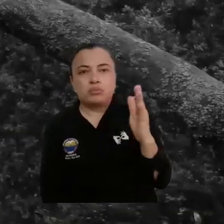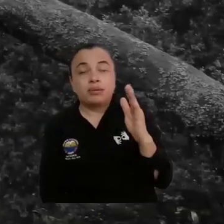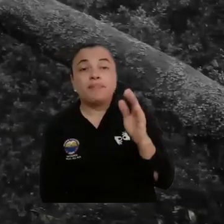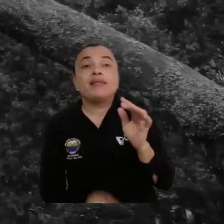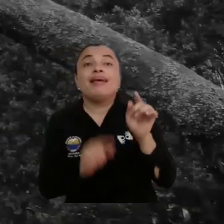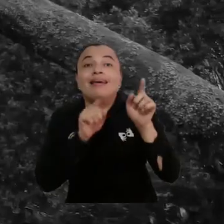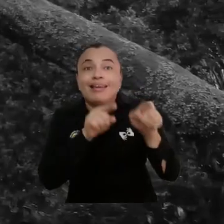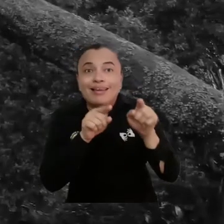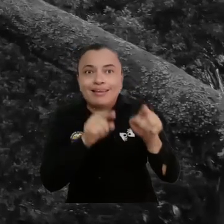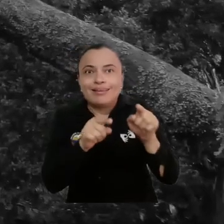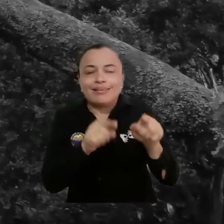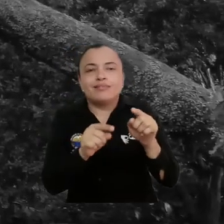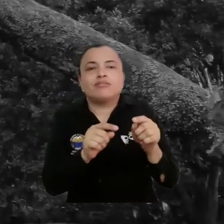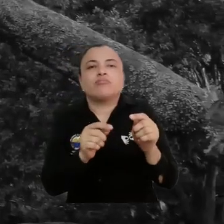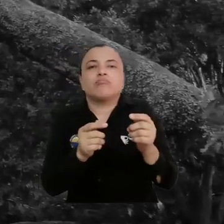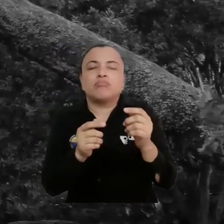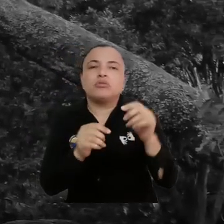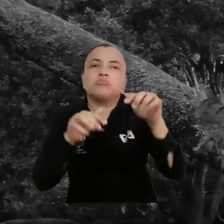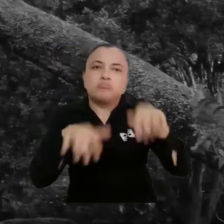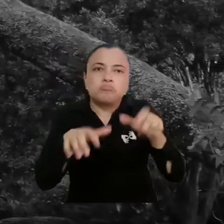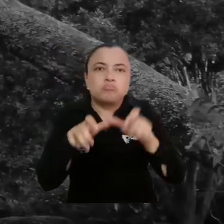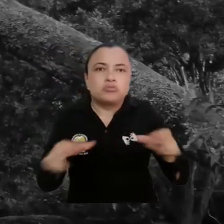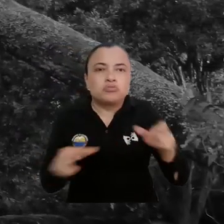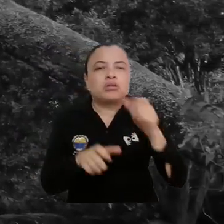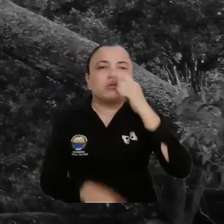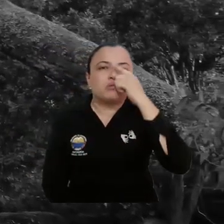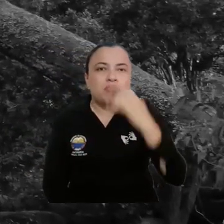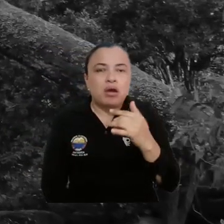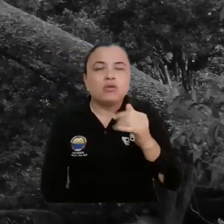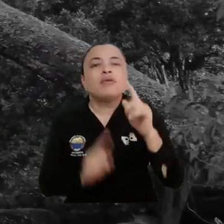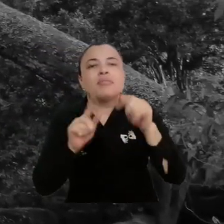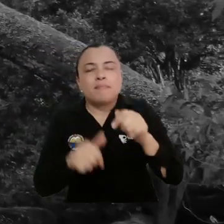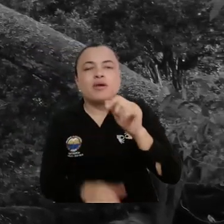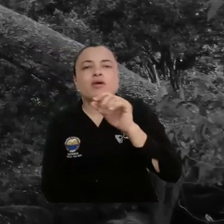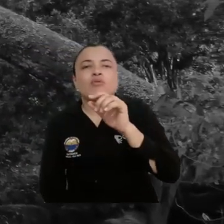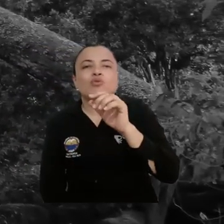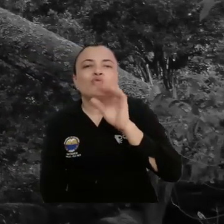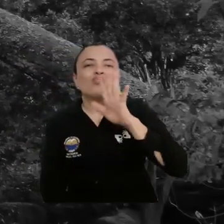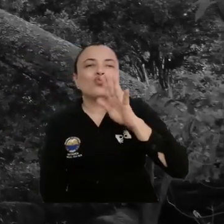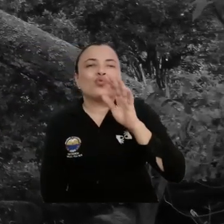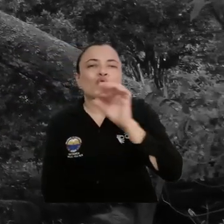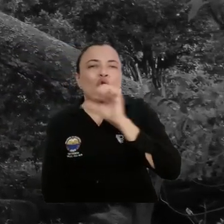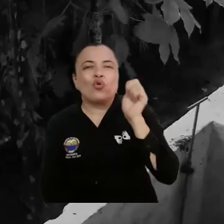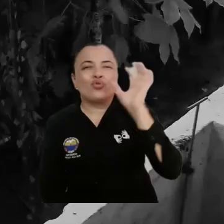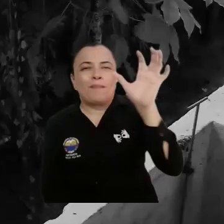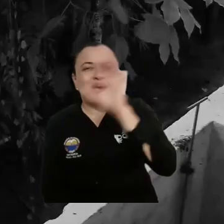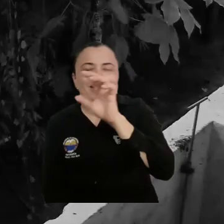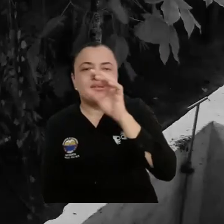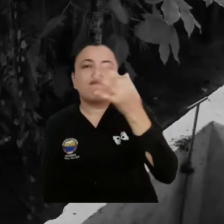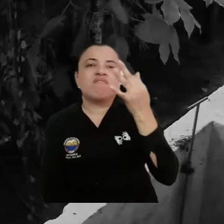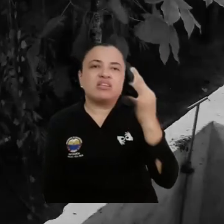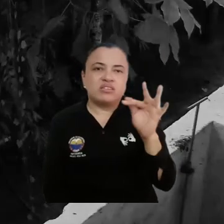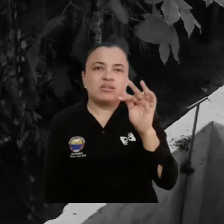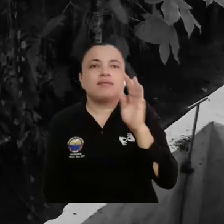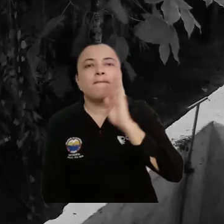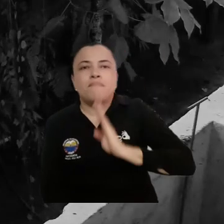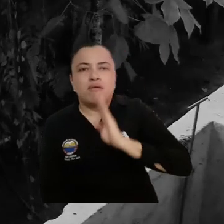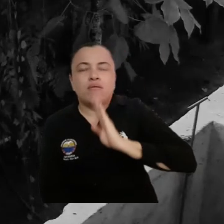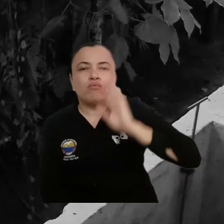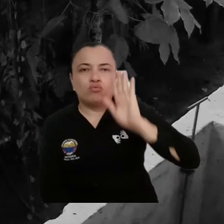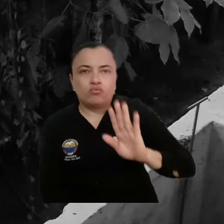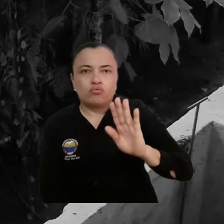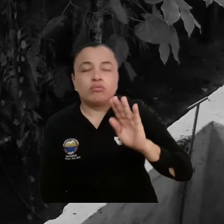a capitales extranjeros, principalmente franceses y belgas, y a redes comerciales que conectaban la montaña con el